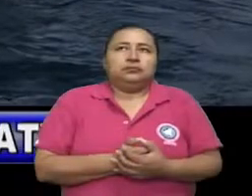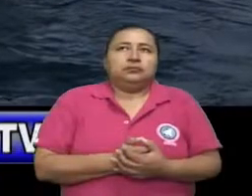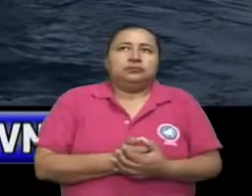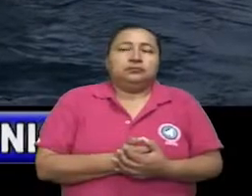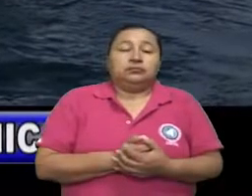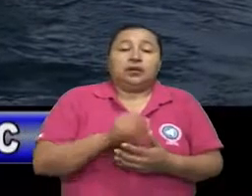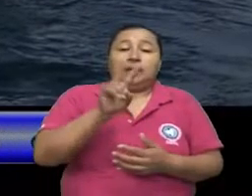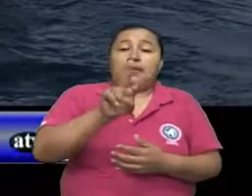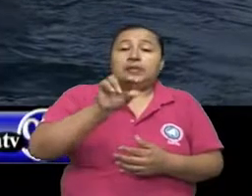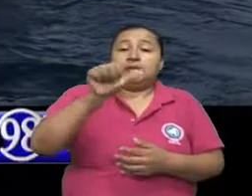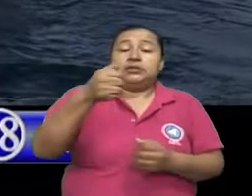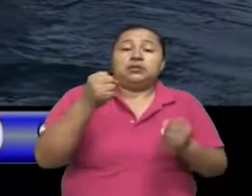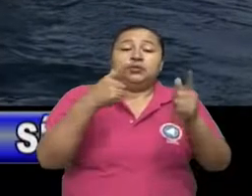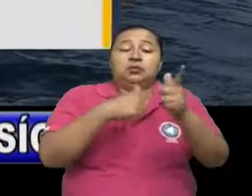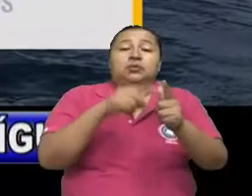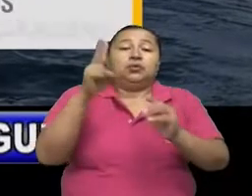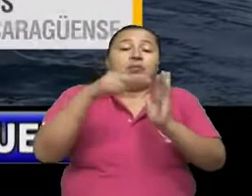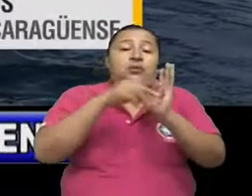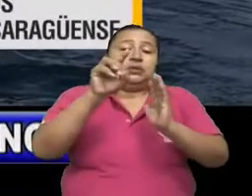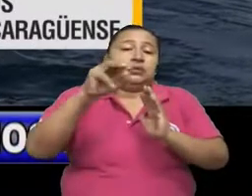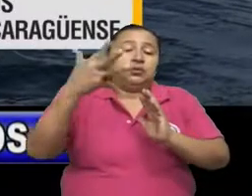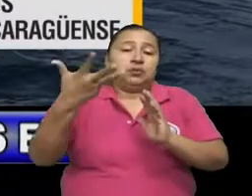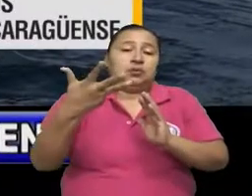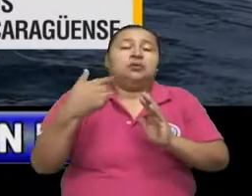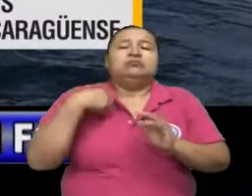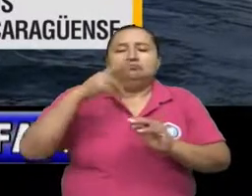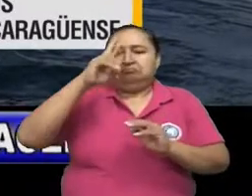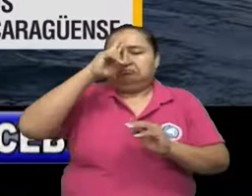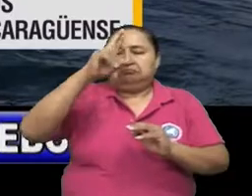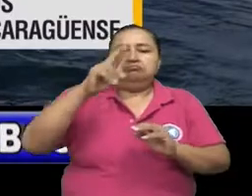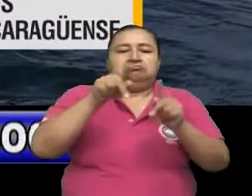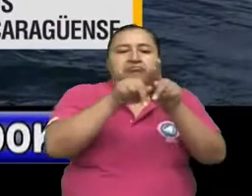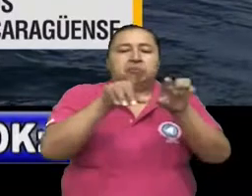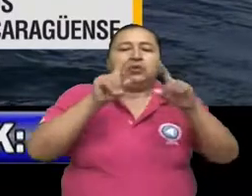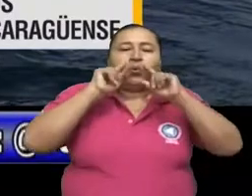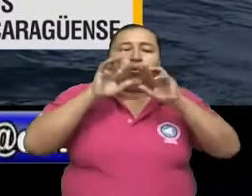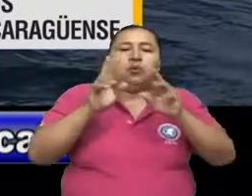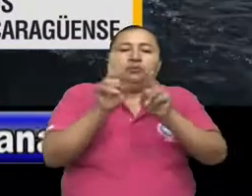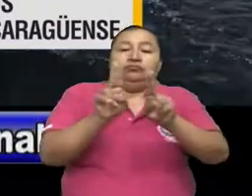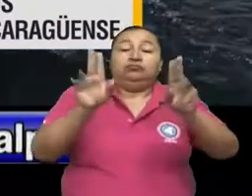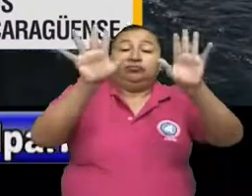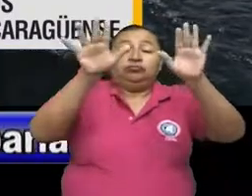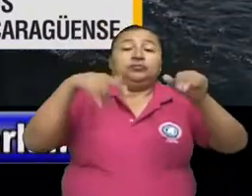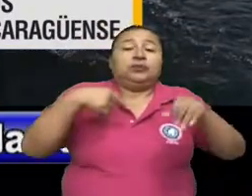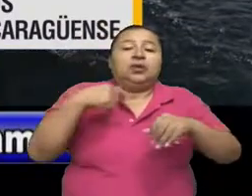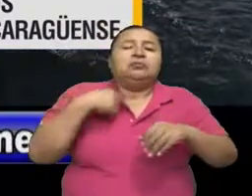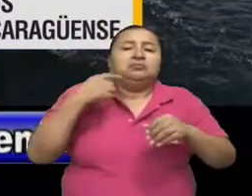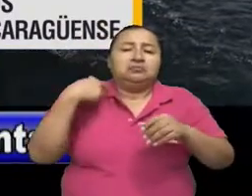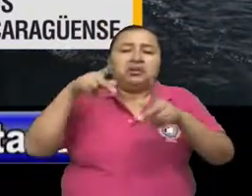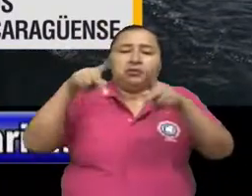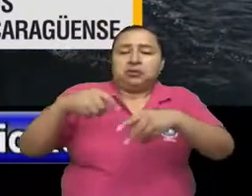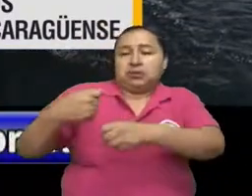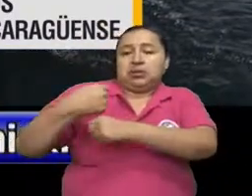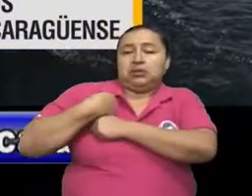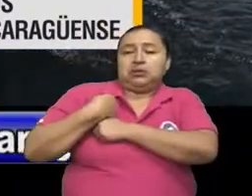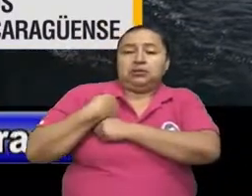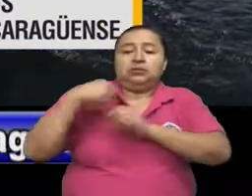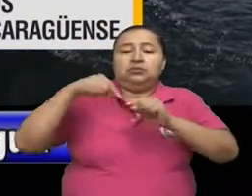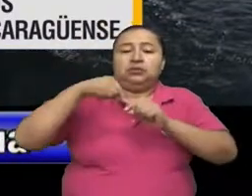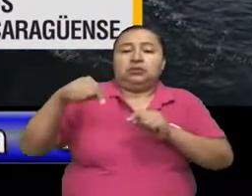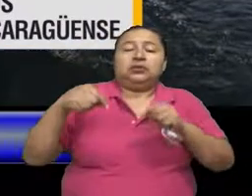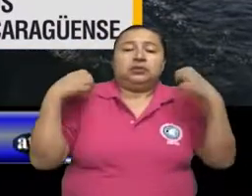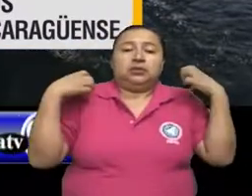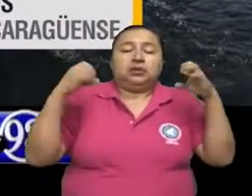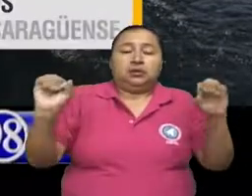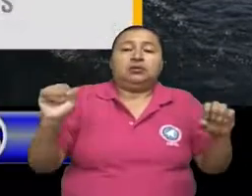El 26 de octubre de 2019, en cumplimiento del Plan de Protección a los Recursos Naturales, efectivos militares del Distrito Naval Caribe de la